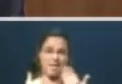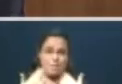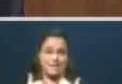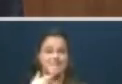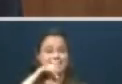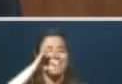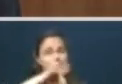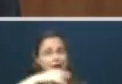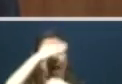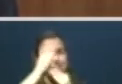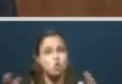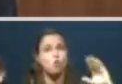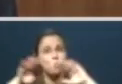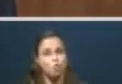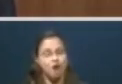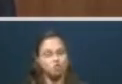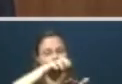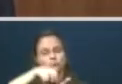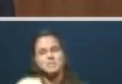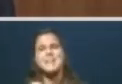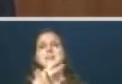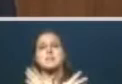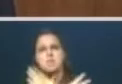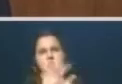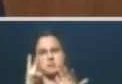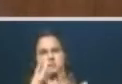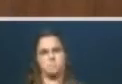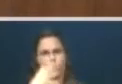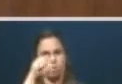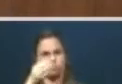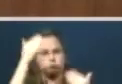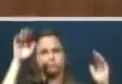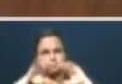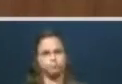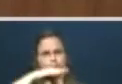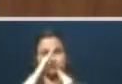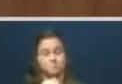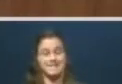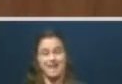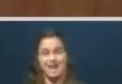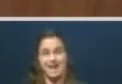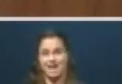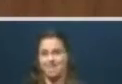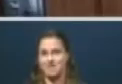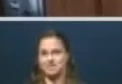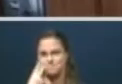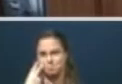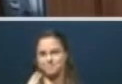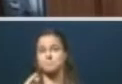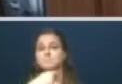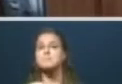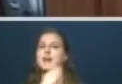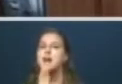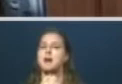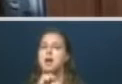de atención nocturna en 17 consultorios locales esta prioridad tiene su reflejo en la calidad del sistema castilla y